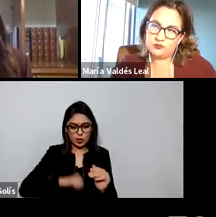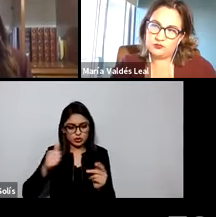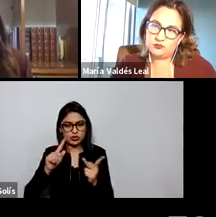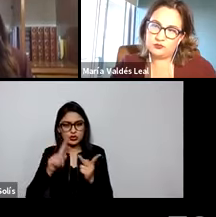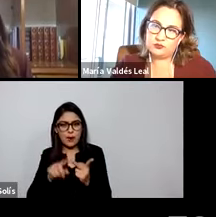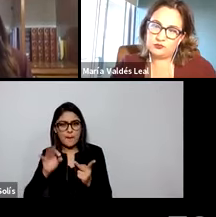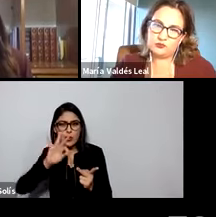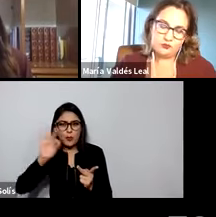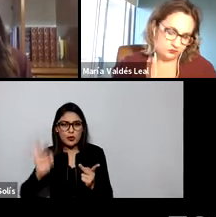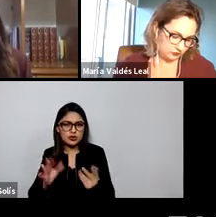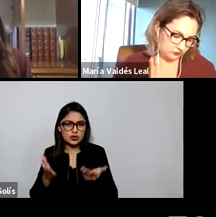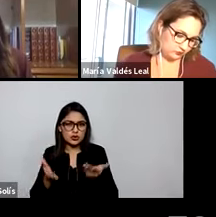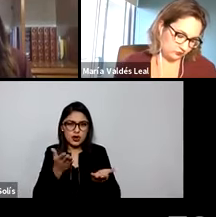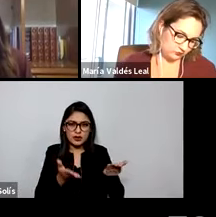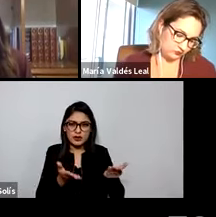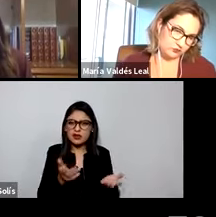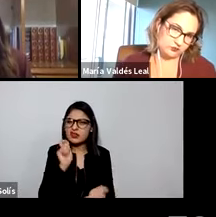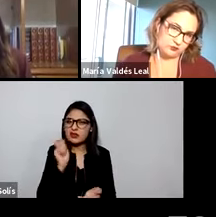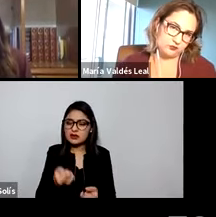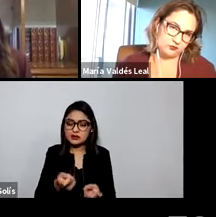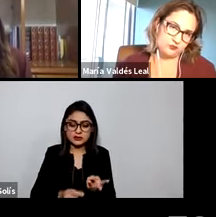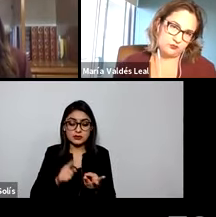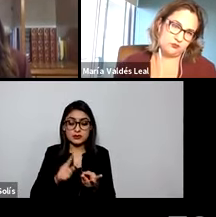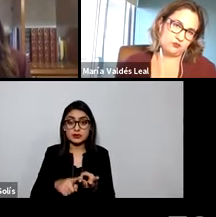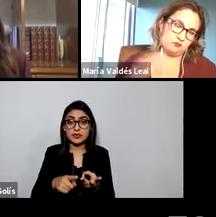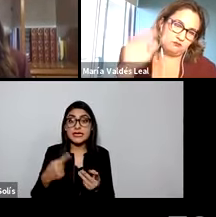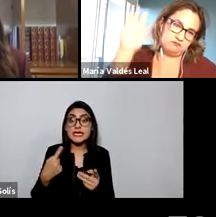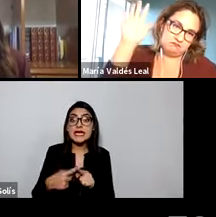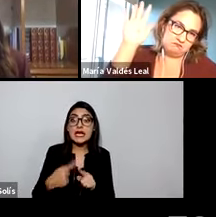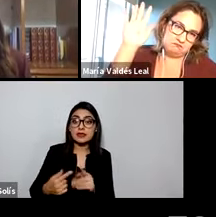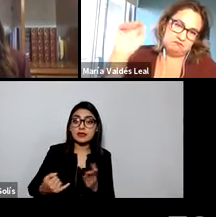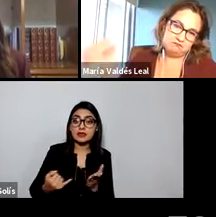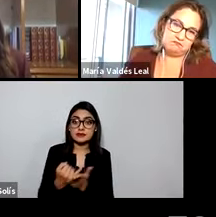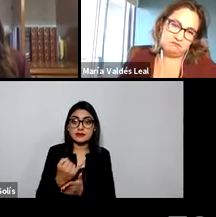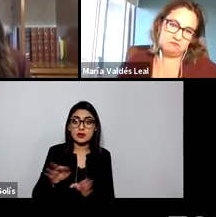y quién determina cuál metodología se usa o no.